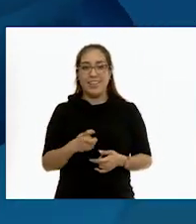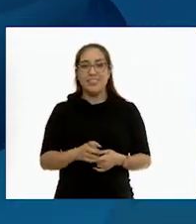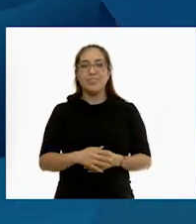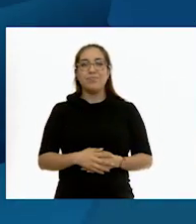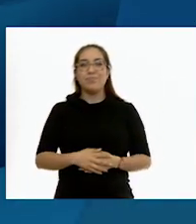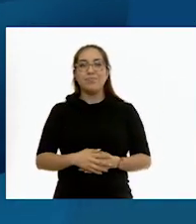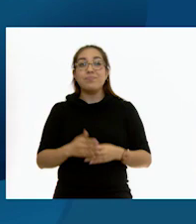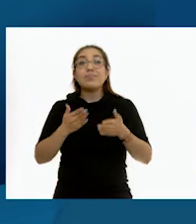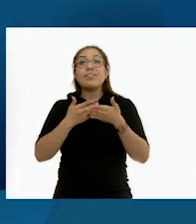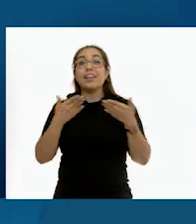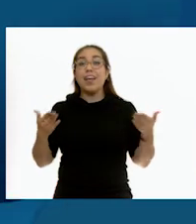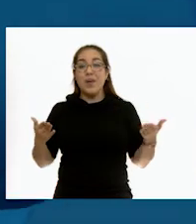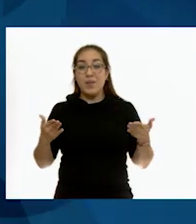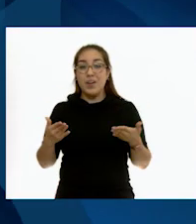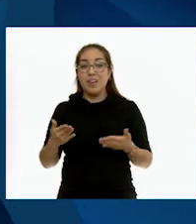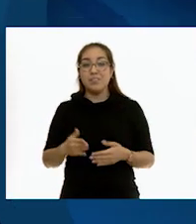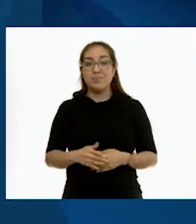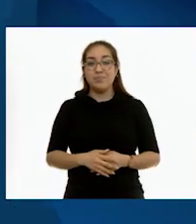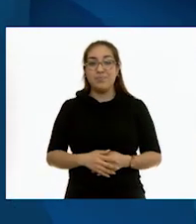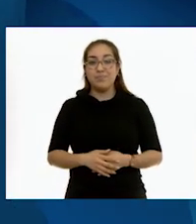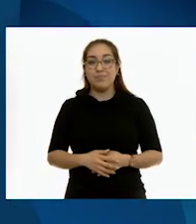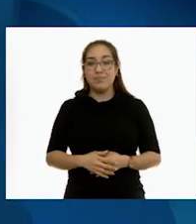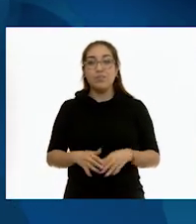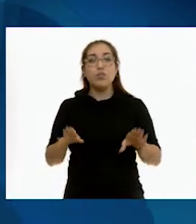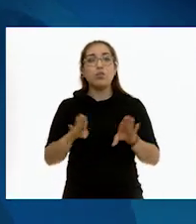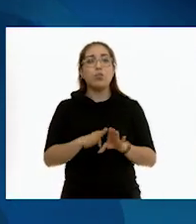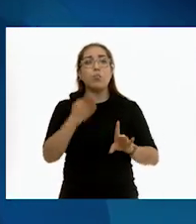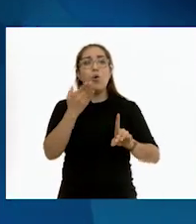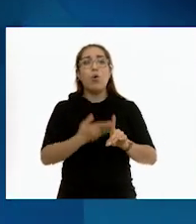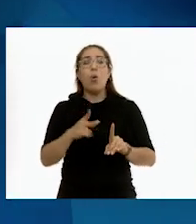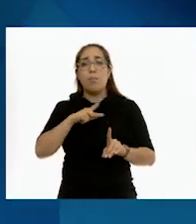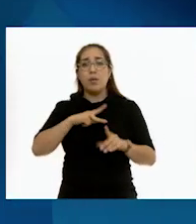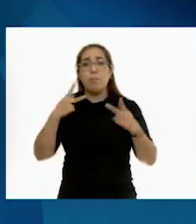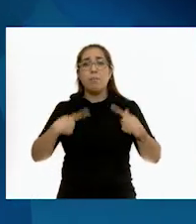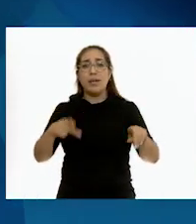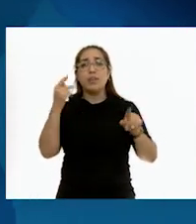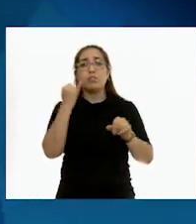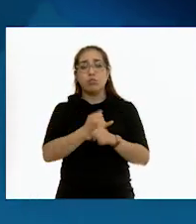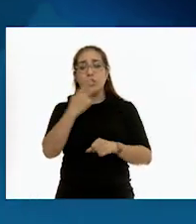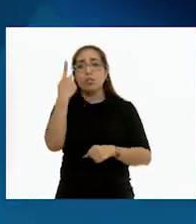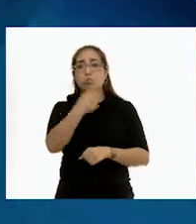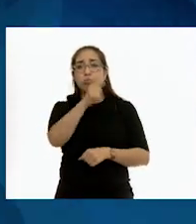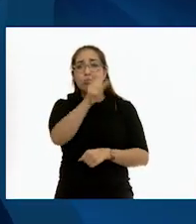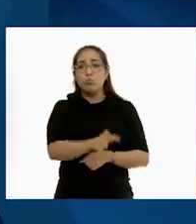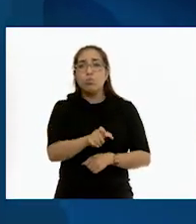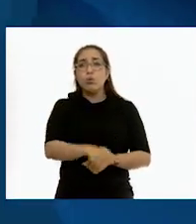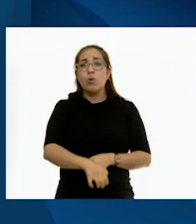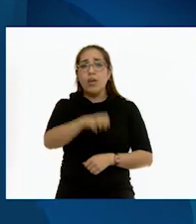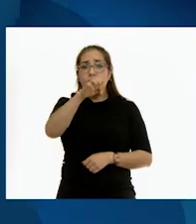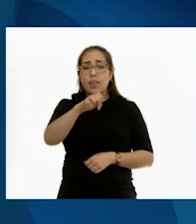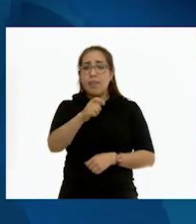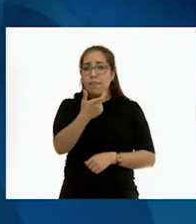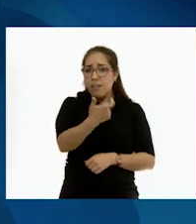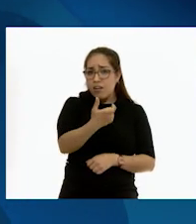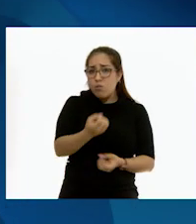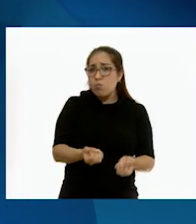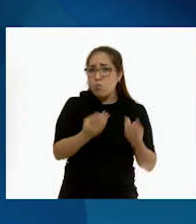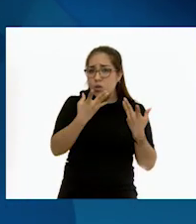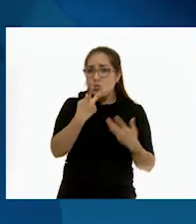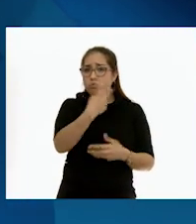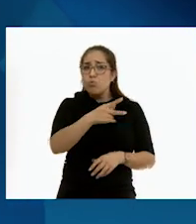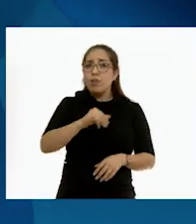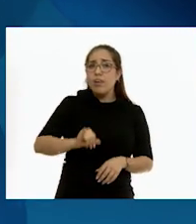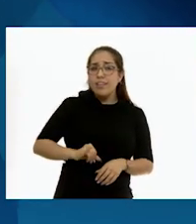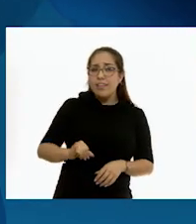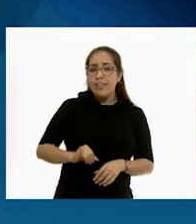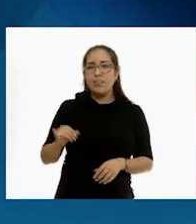Lo siguiente es saber quién es nuestro personaje, qué edad tiene, qué posición social, qué intereses e inquietudes